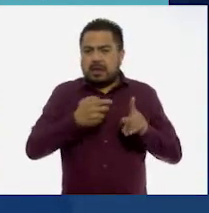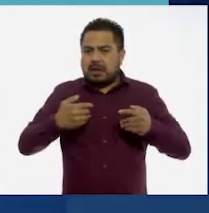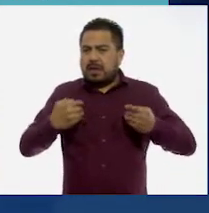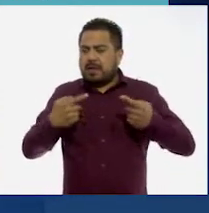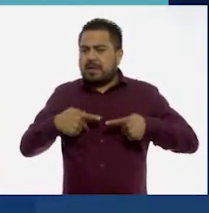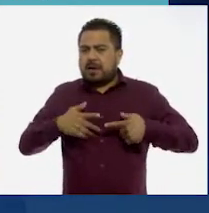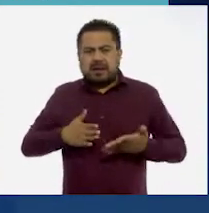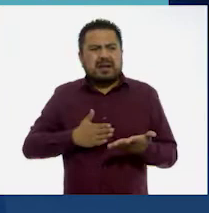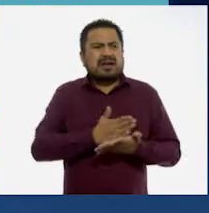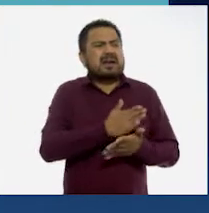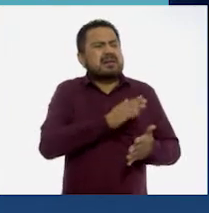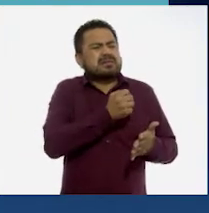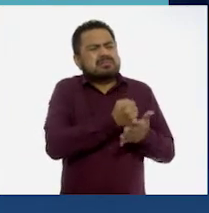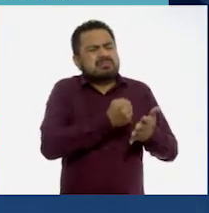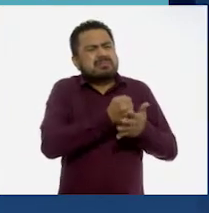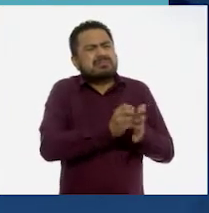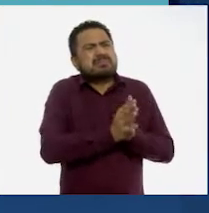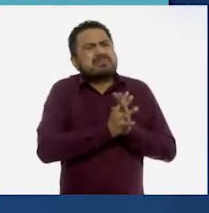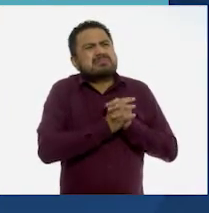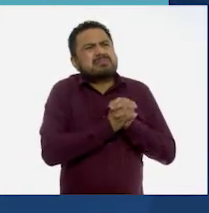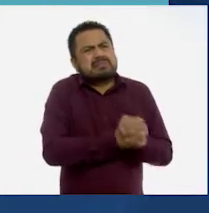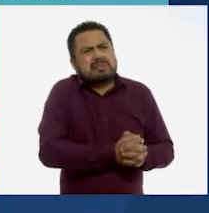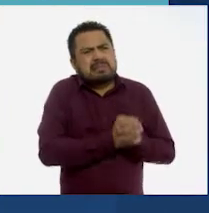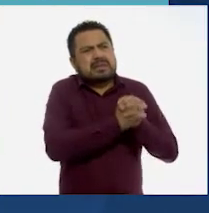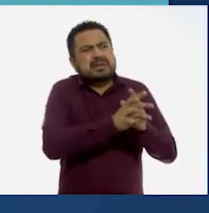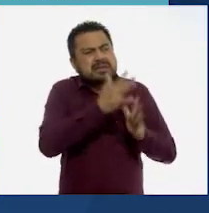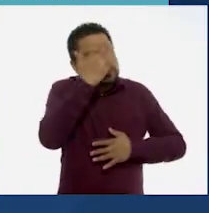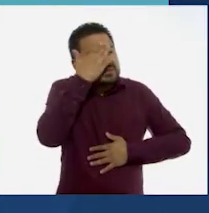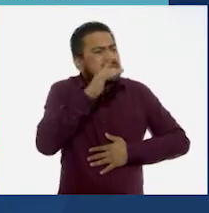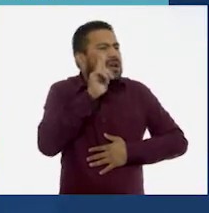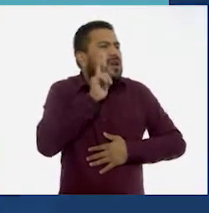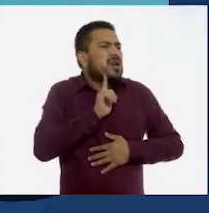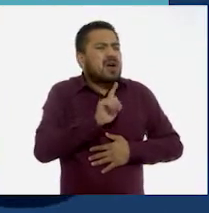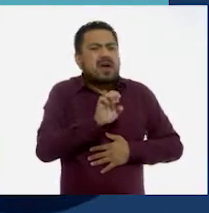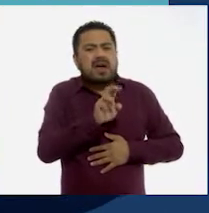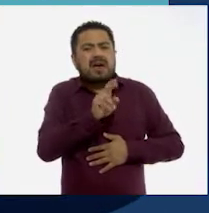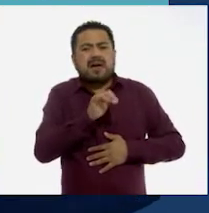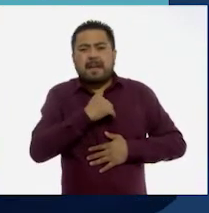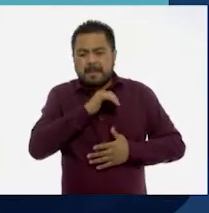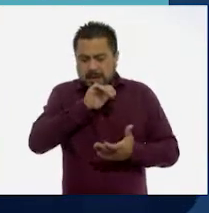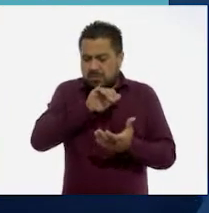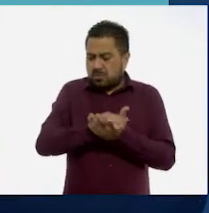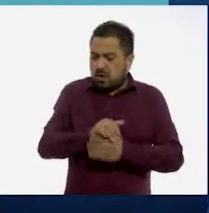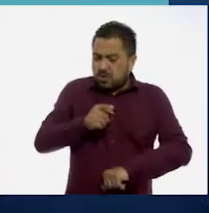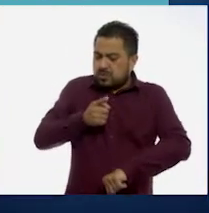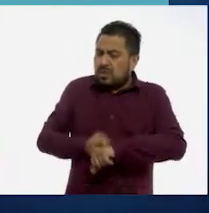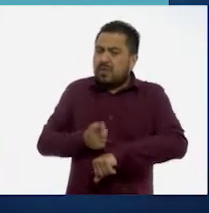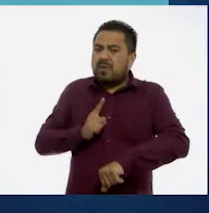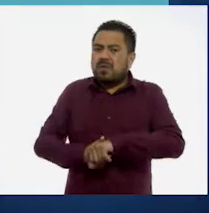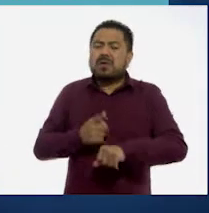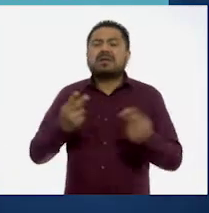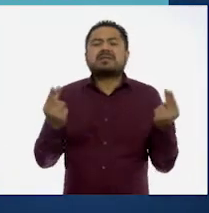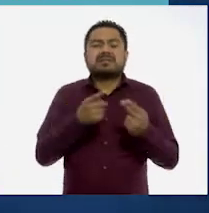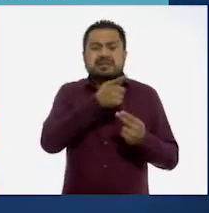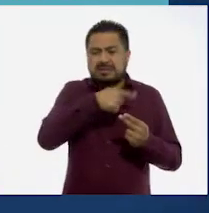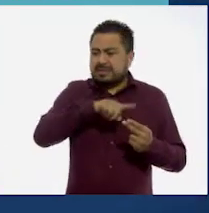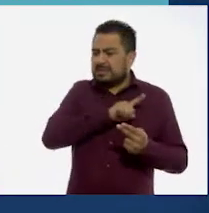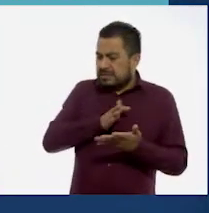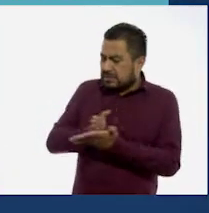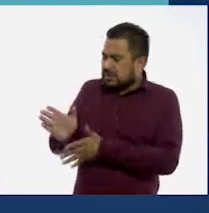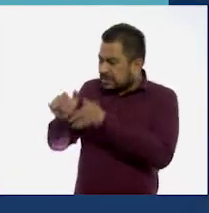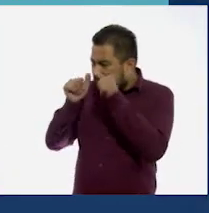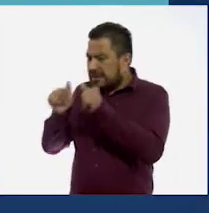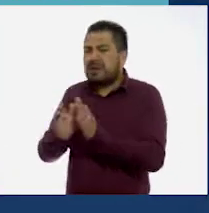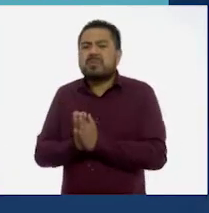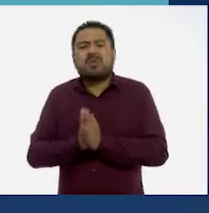señora rogándole muy angustiada: «Señorita Eva, mi esposo está enfermo. Necesita que lo atiendan. Por